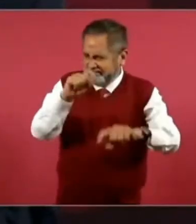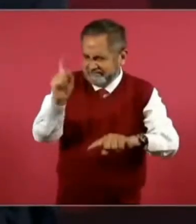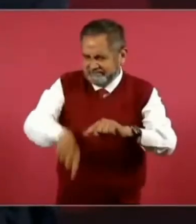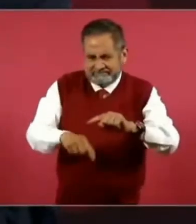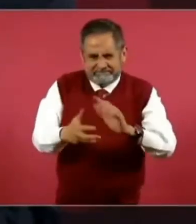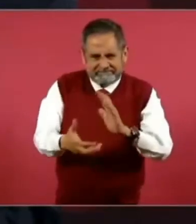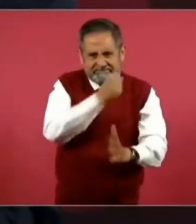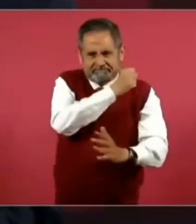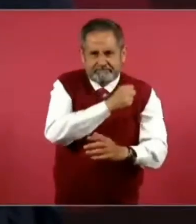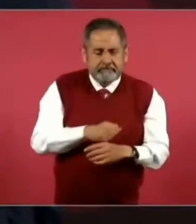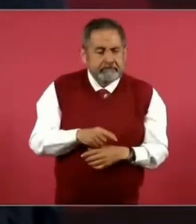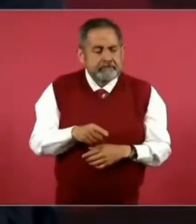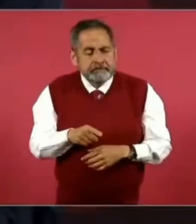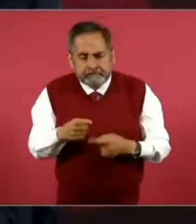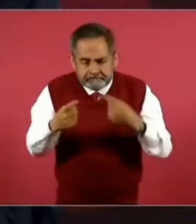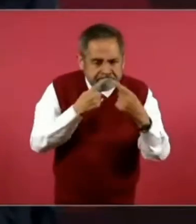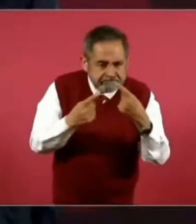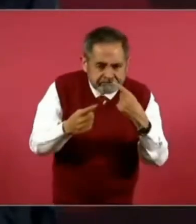les hacen descuento